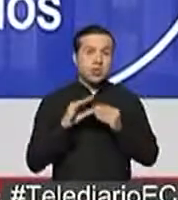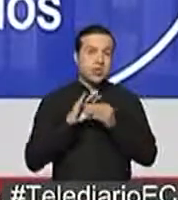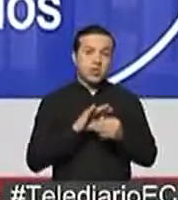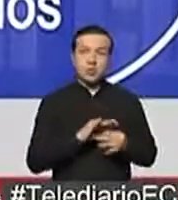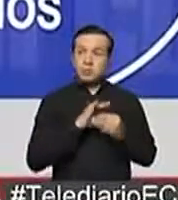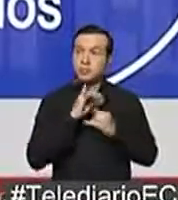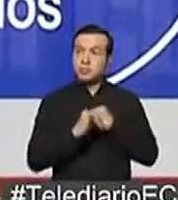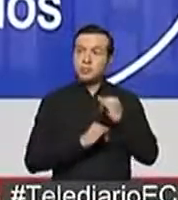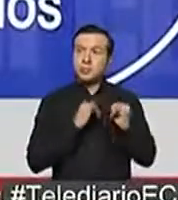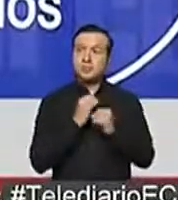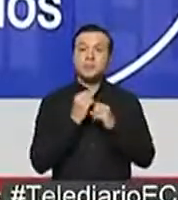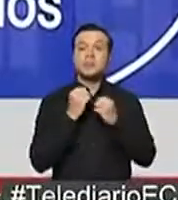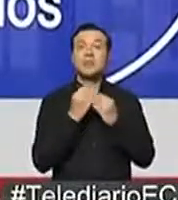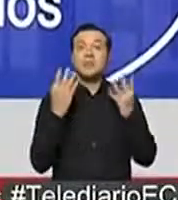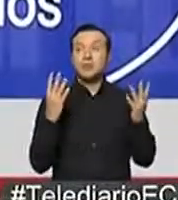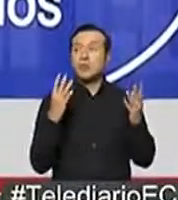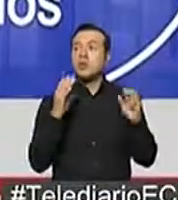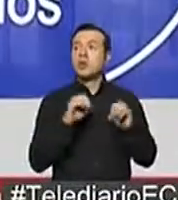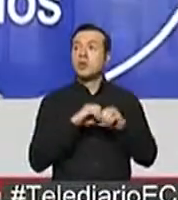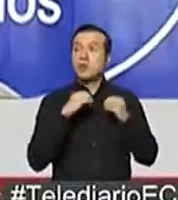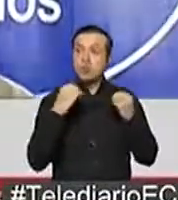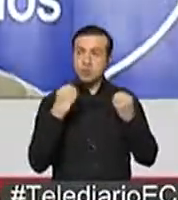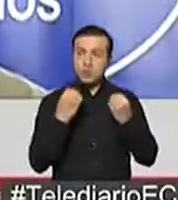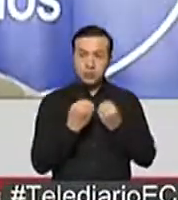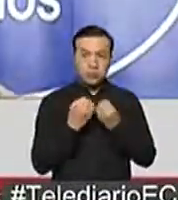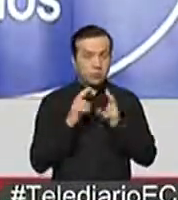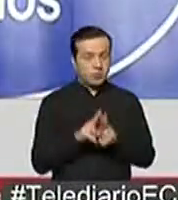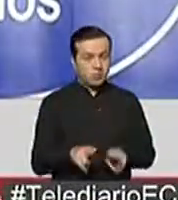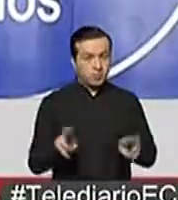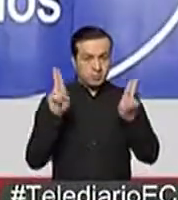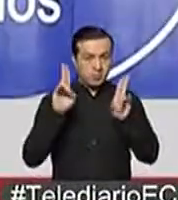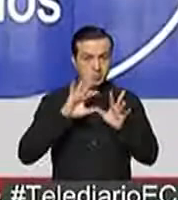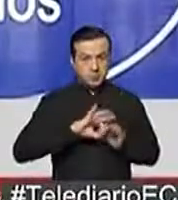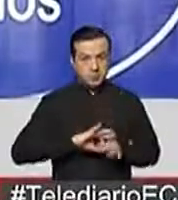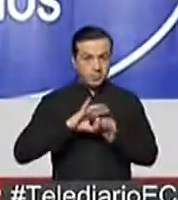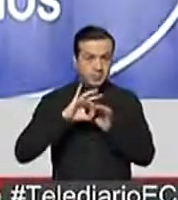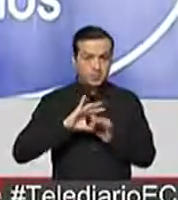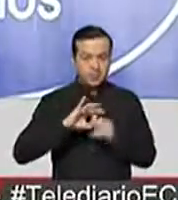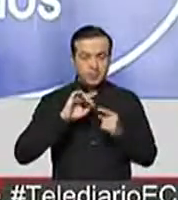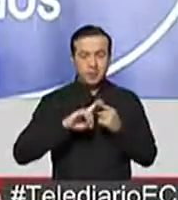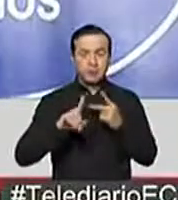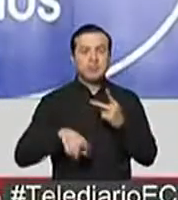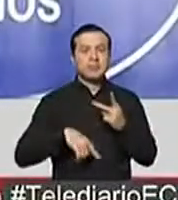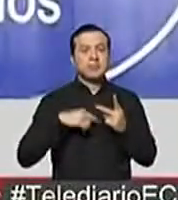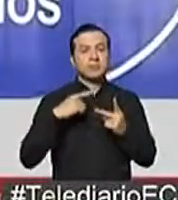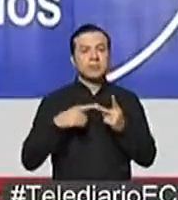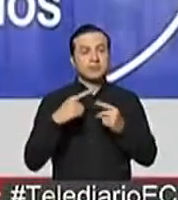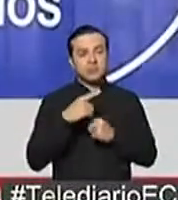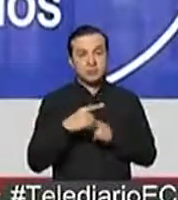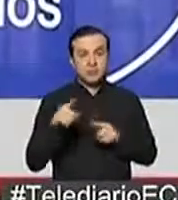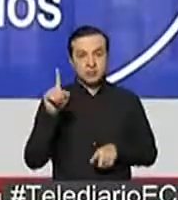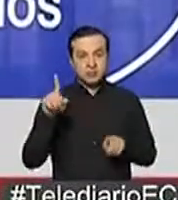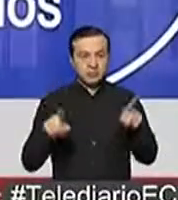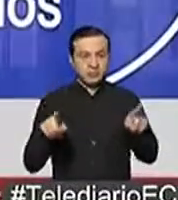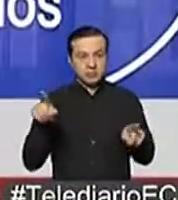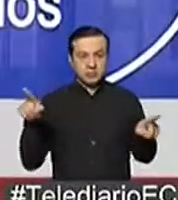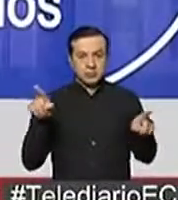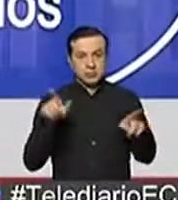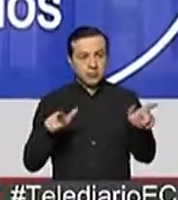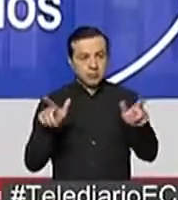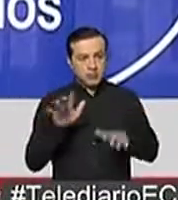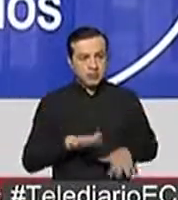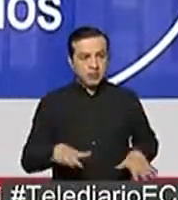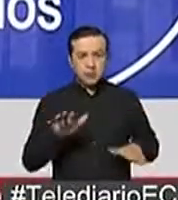En general son organizaciones que pertenecen a las Naciones Unidas y al mismo tiempo algunas personas de la